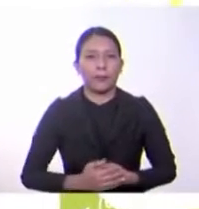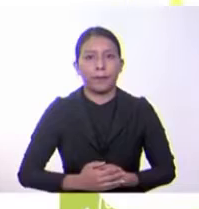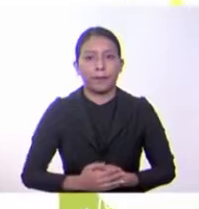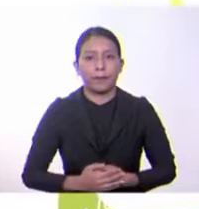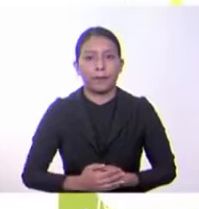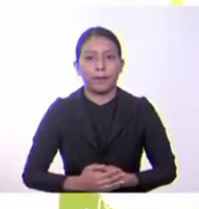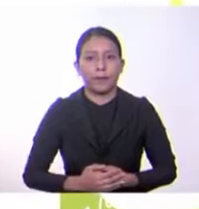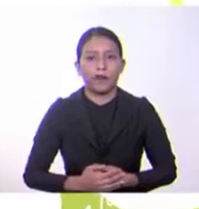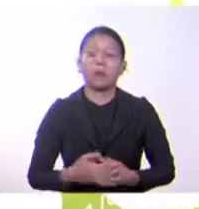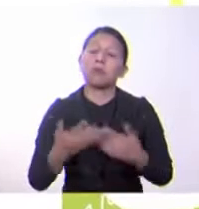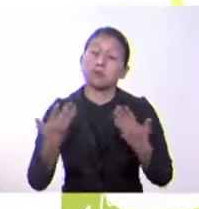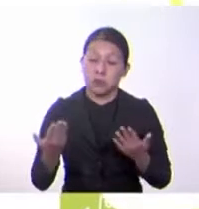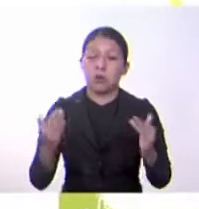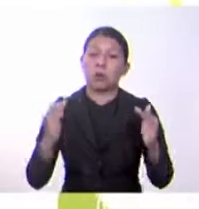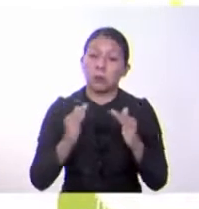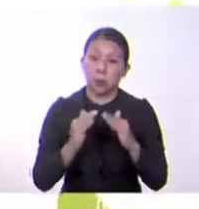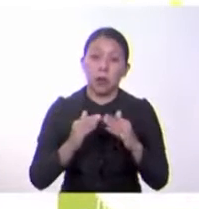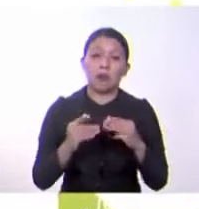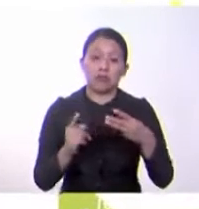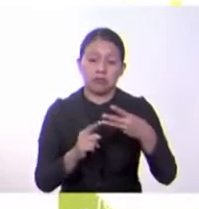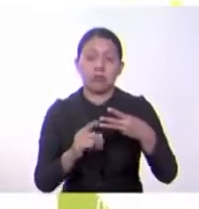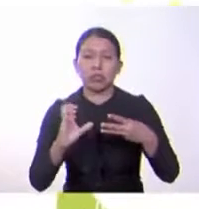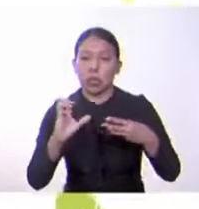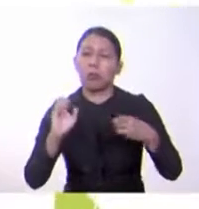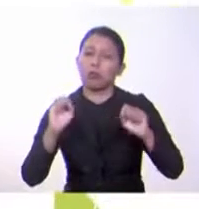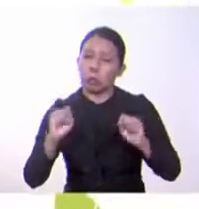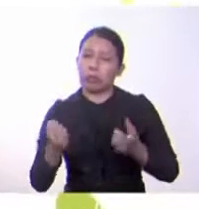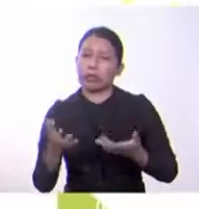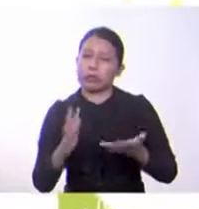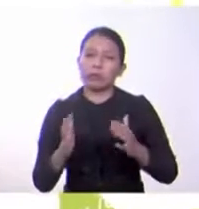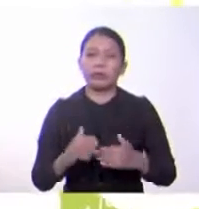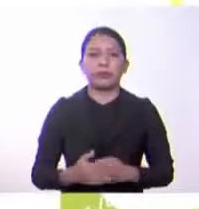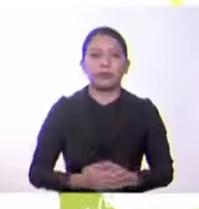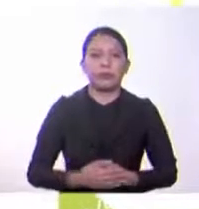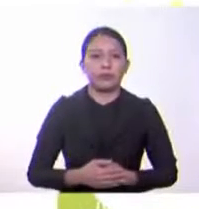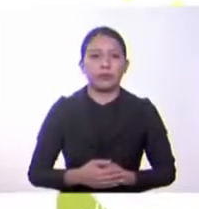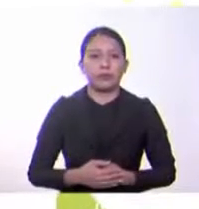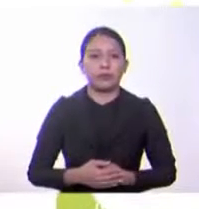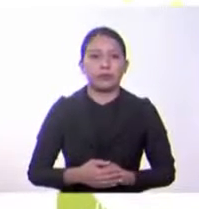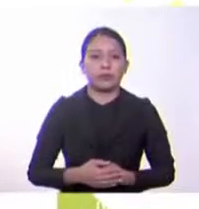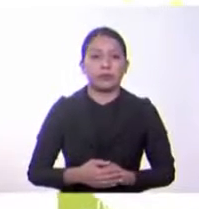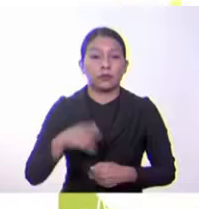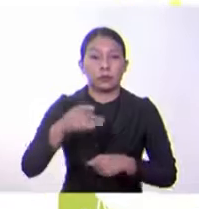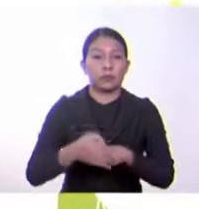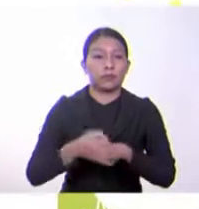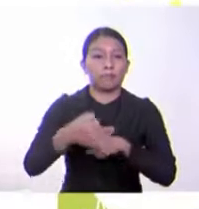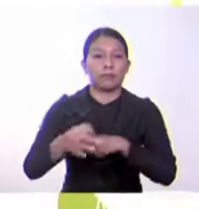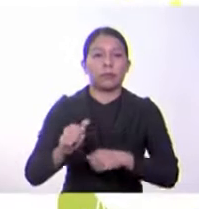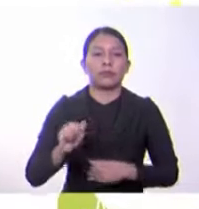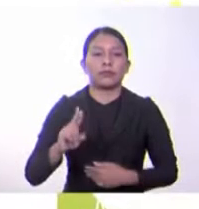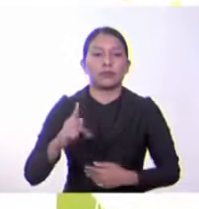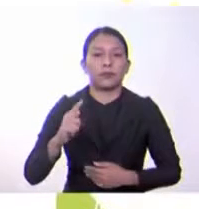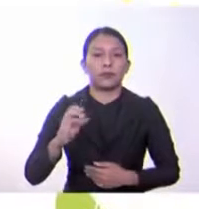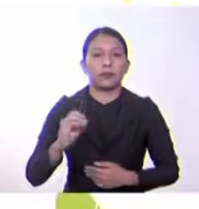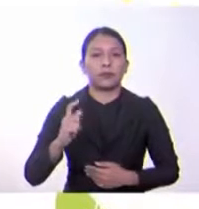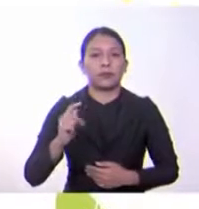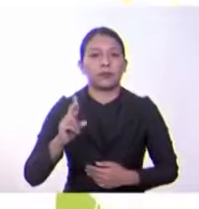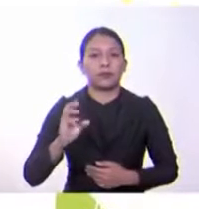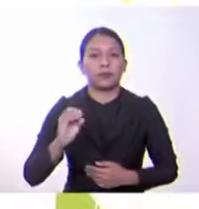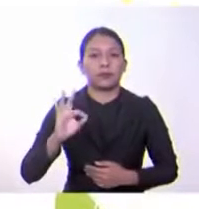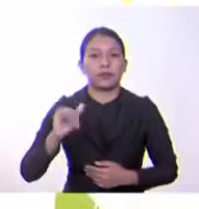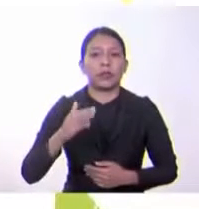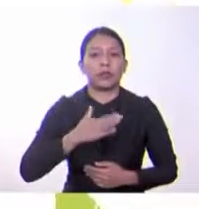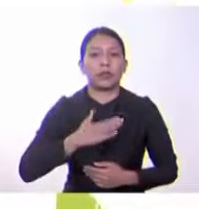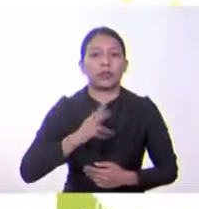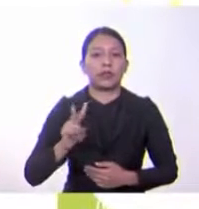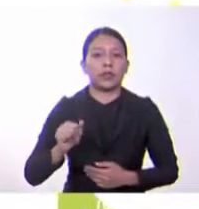Claro, también las protistas pueden ser heterótrofas. Es una célula autótrofa con una vacuola